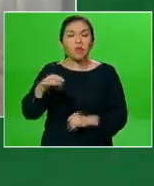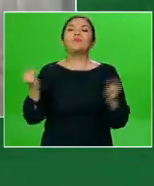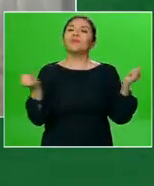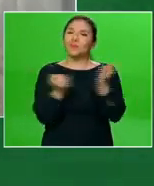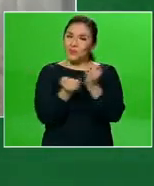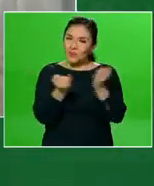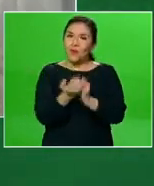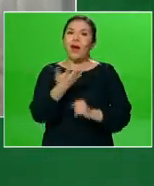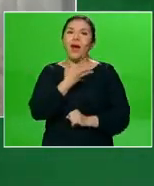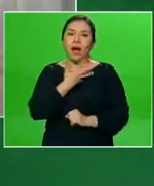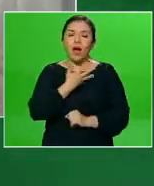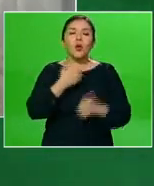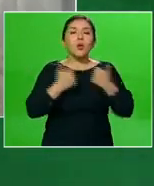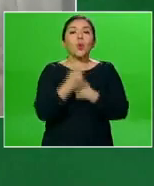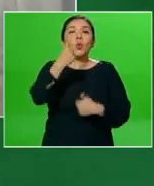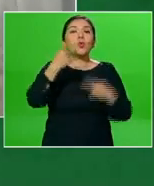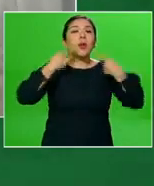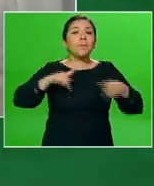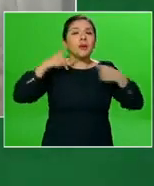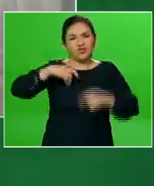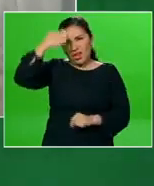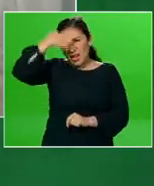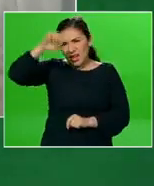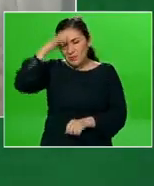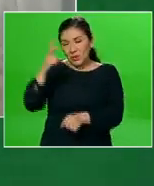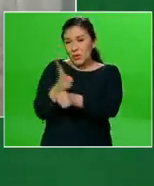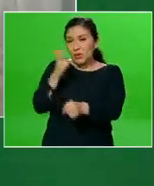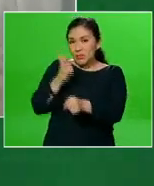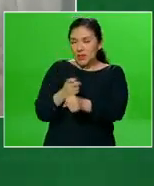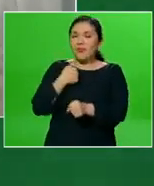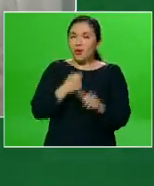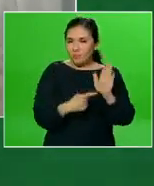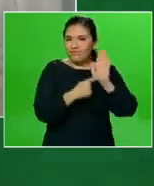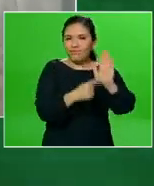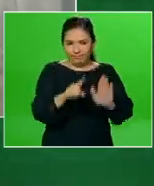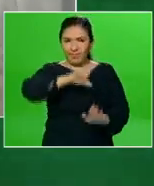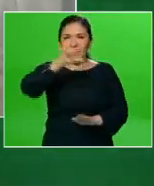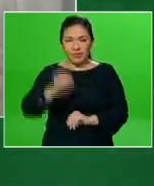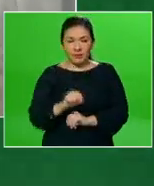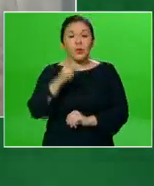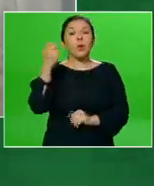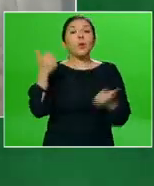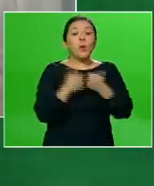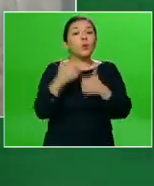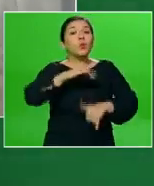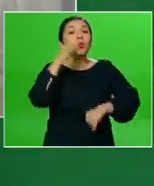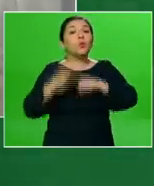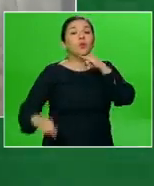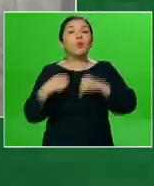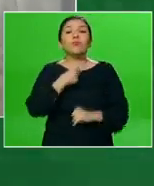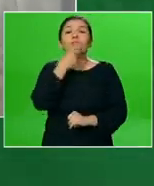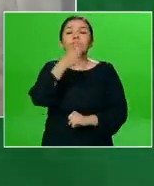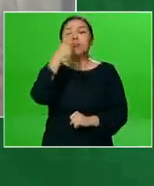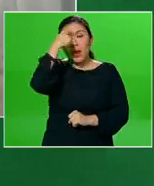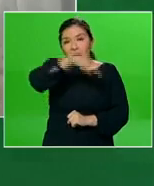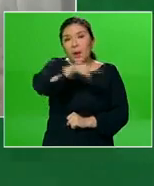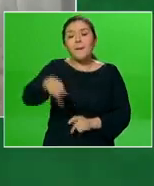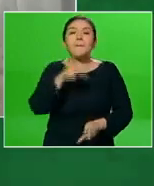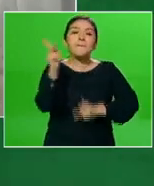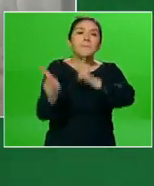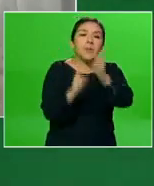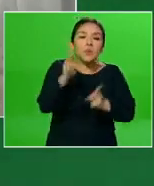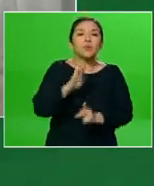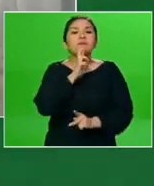un experto invitado que me permitirá presentar en su momento y finalmente concluiremos con la ronda de preguntas